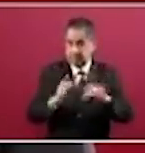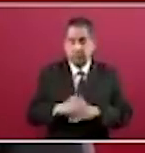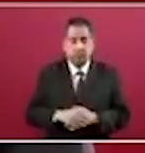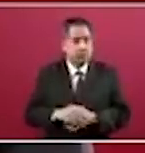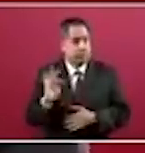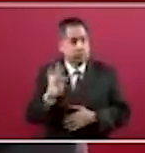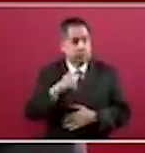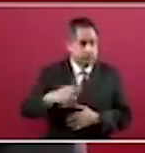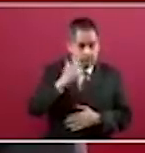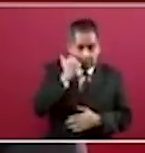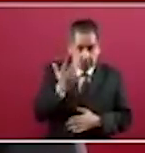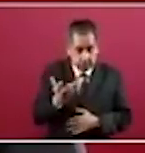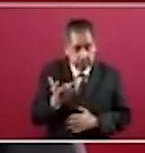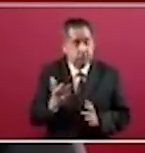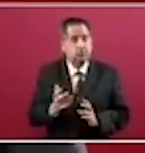si queremos,